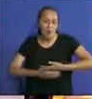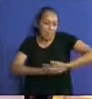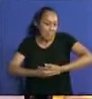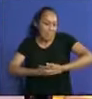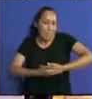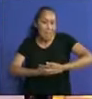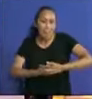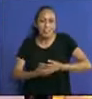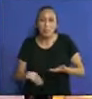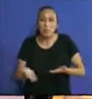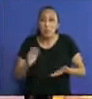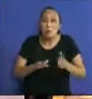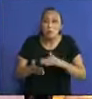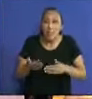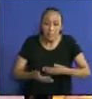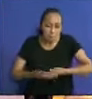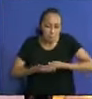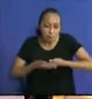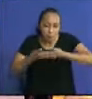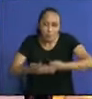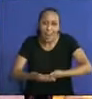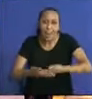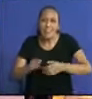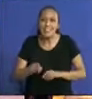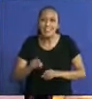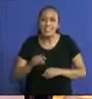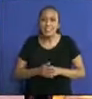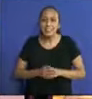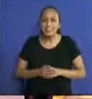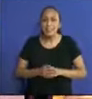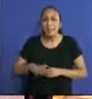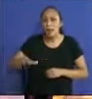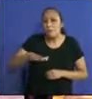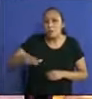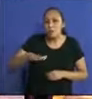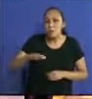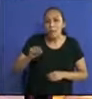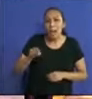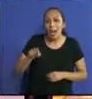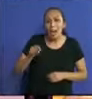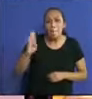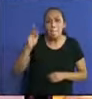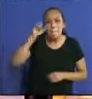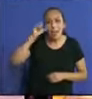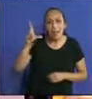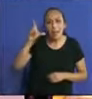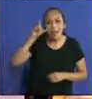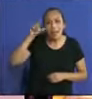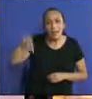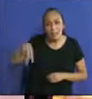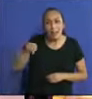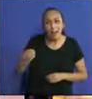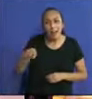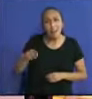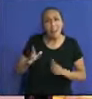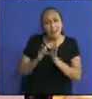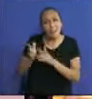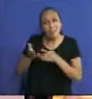en el pesebre de las afueras de Belén, para que ninguno de nosotros tema acercarse a